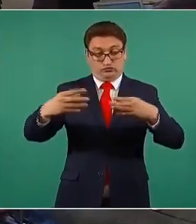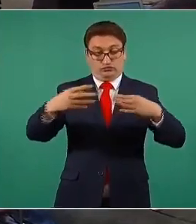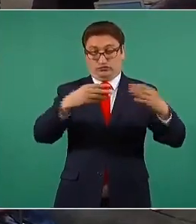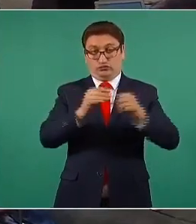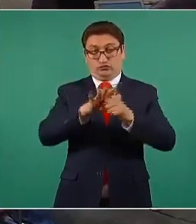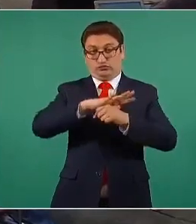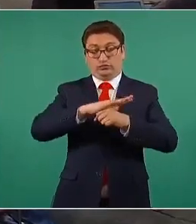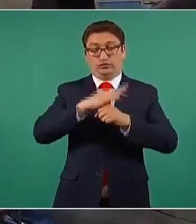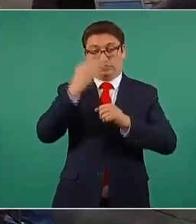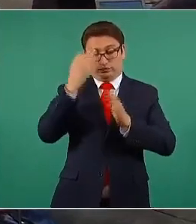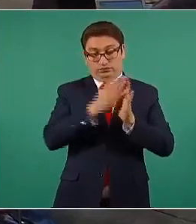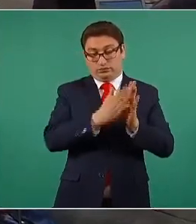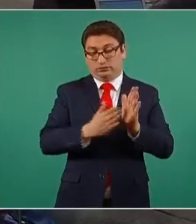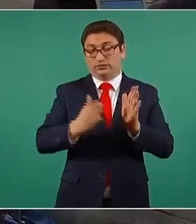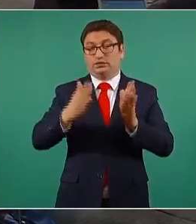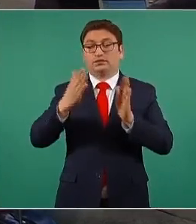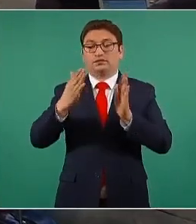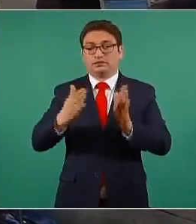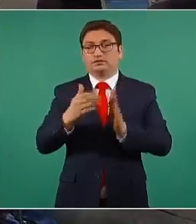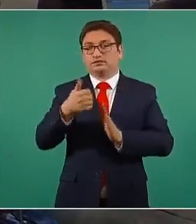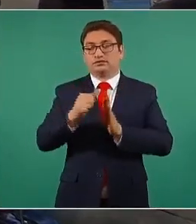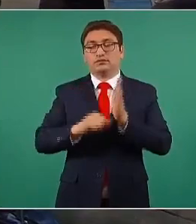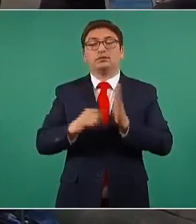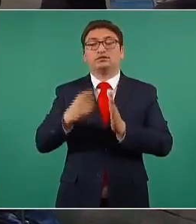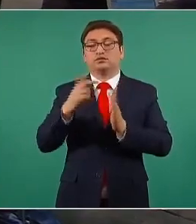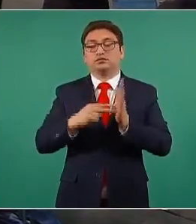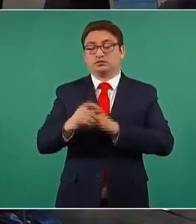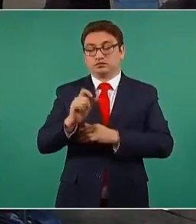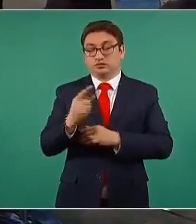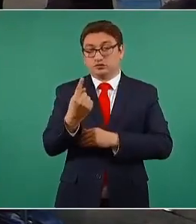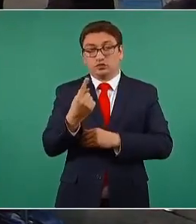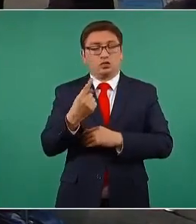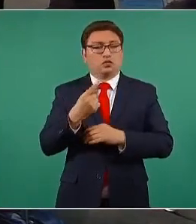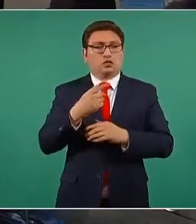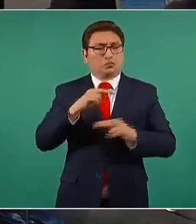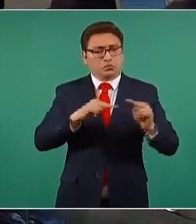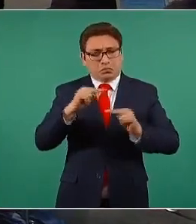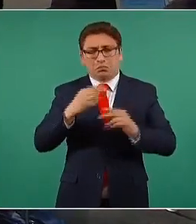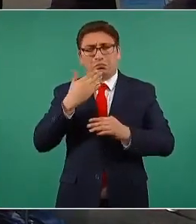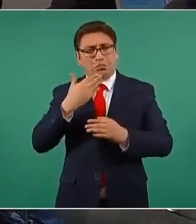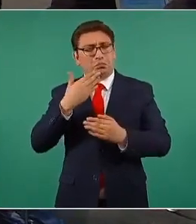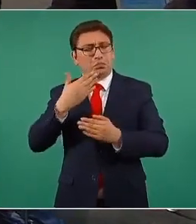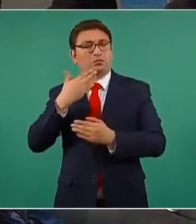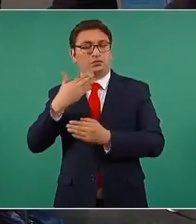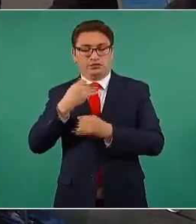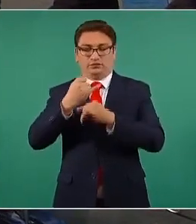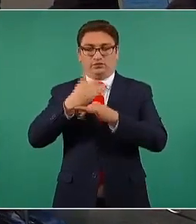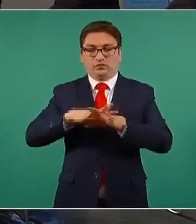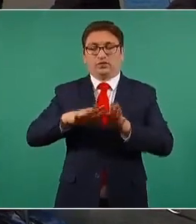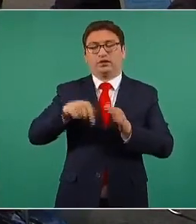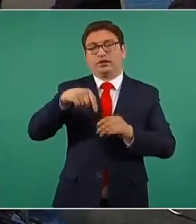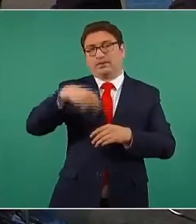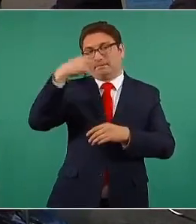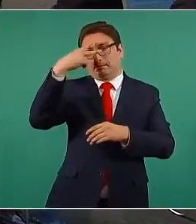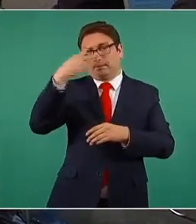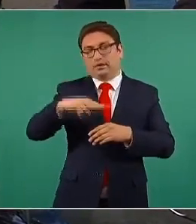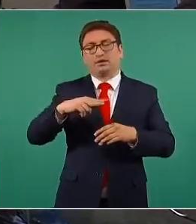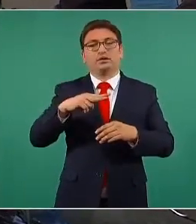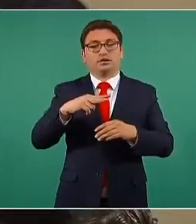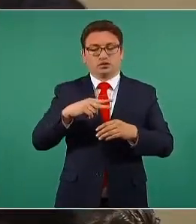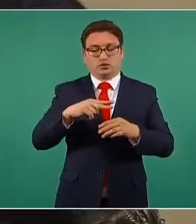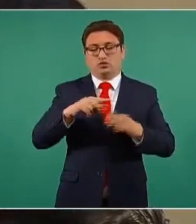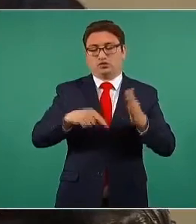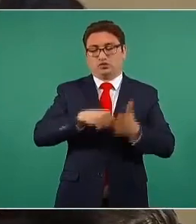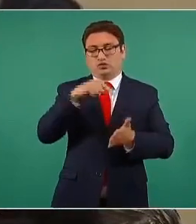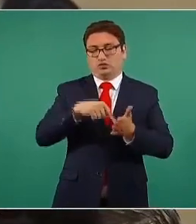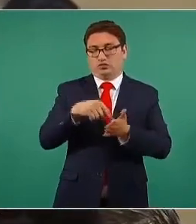cierre del primer semestre de este año 2021, bueno, pues no nos está yendo tan mal. Aparece hoy la información de que México se colocó en el lugar